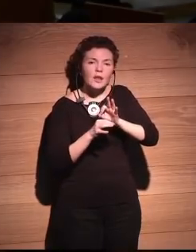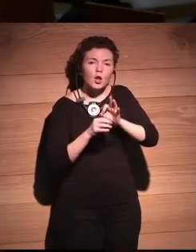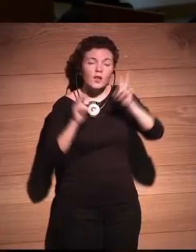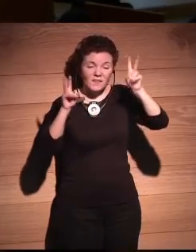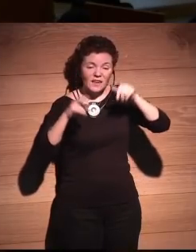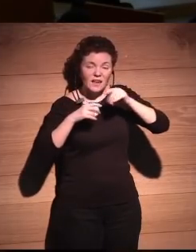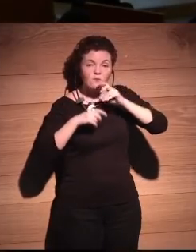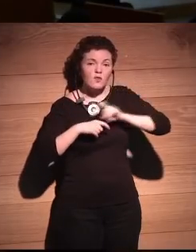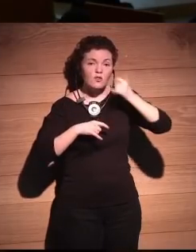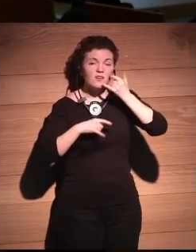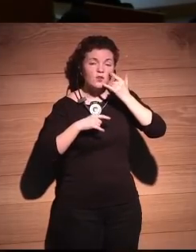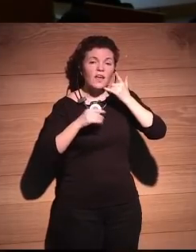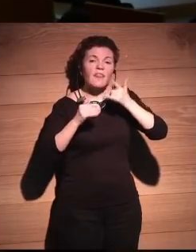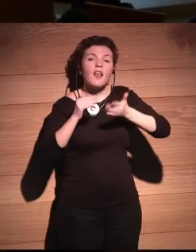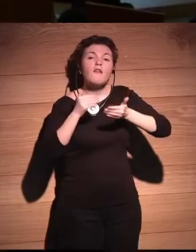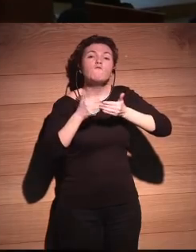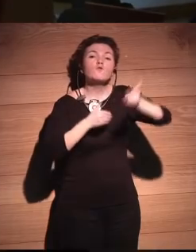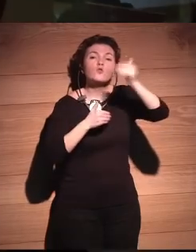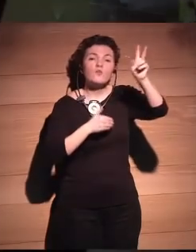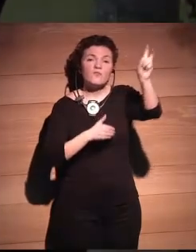Venir. O sea, es